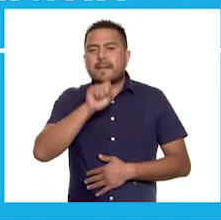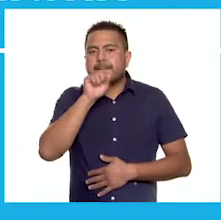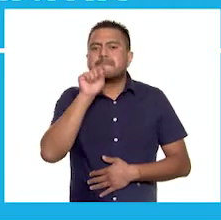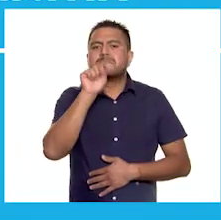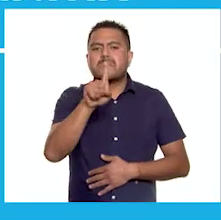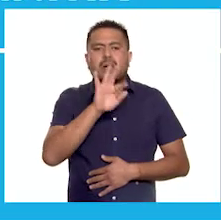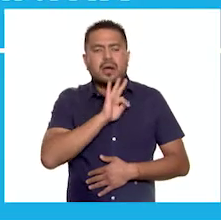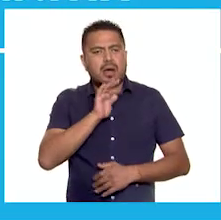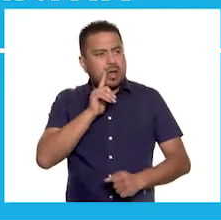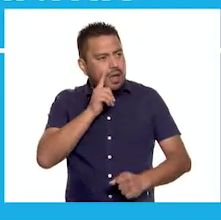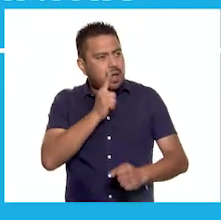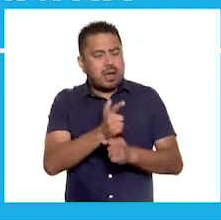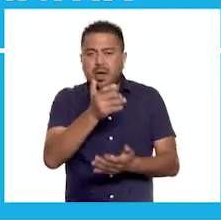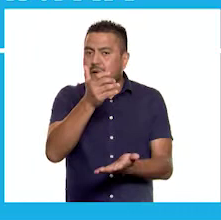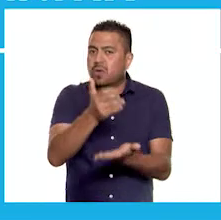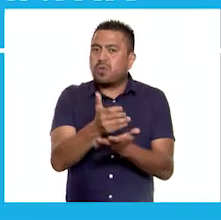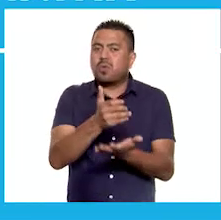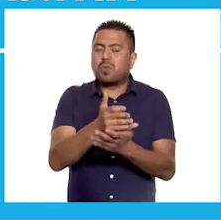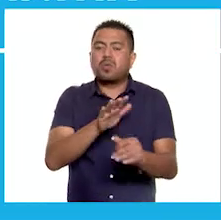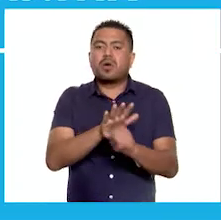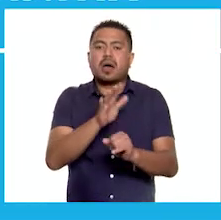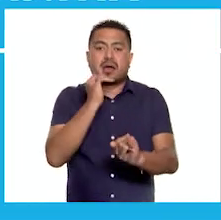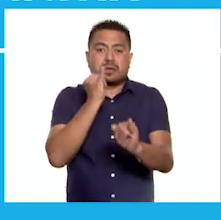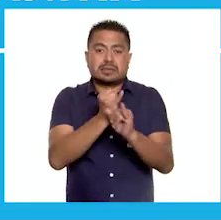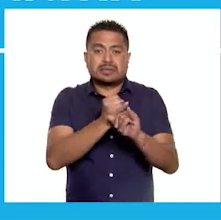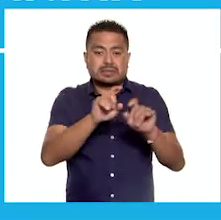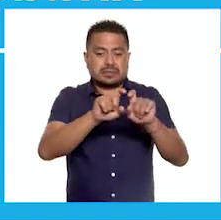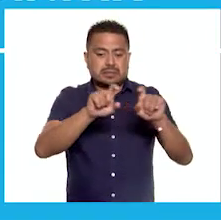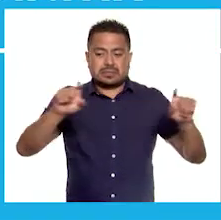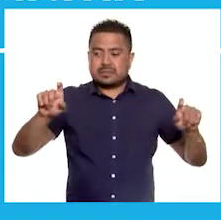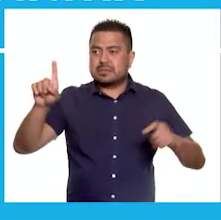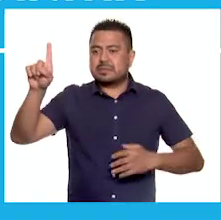También puedes encontrar los libros de texto en la página